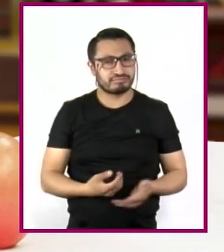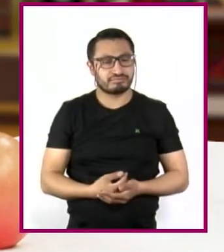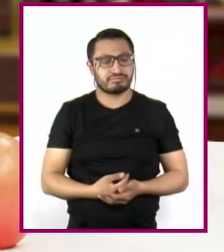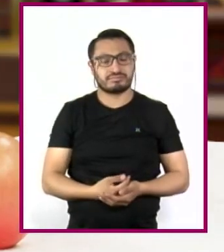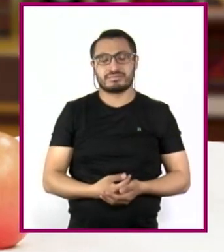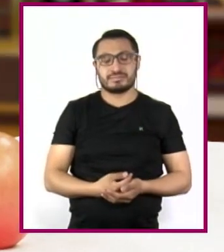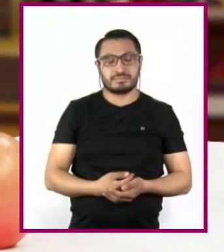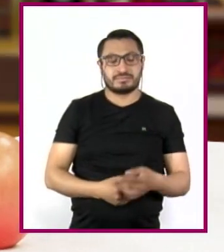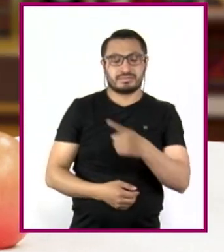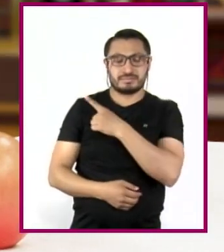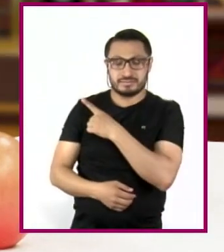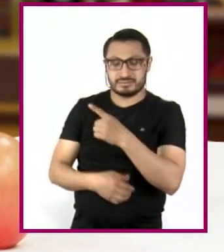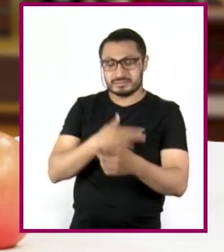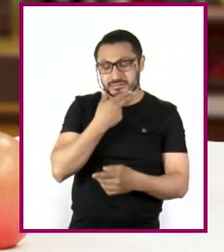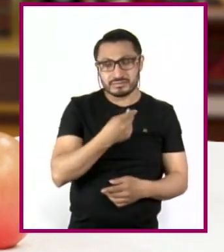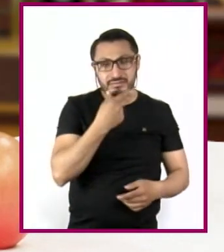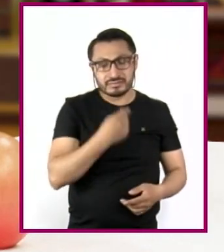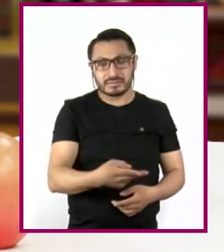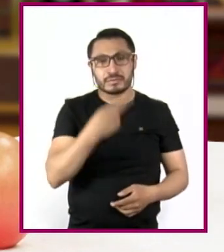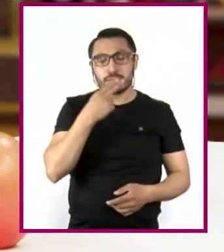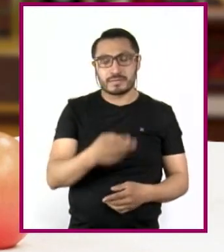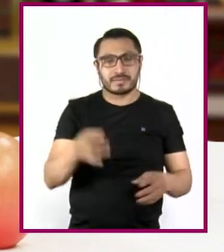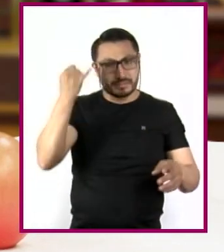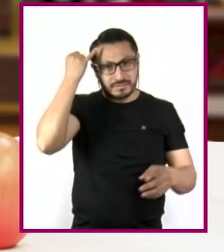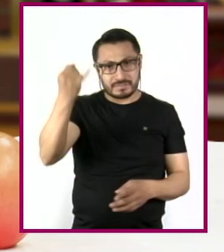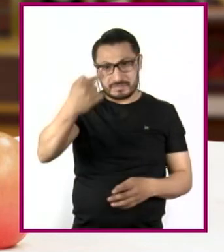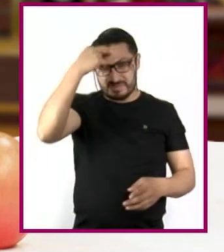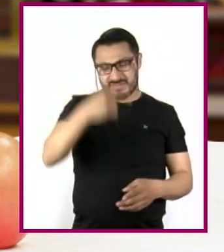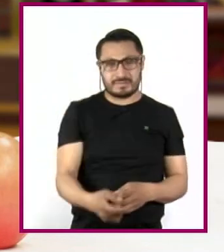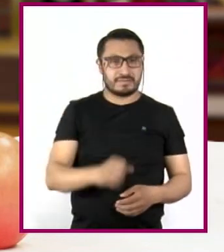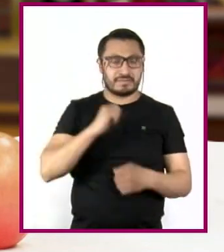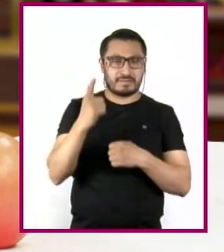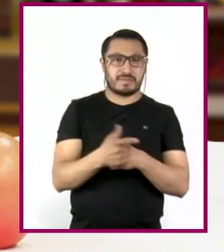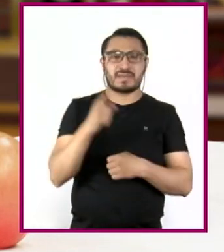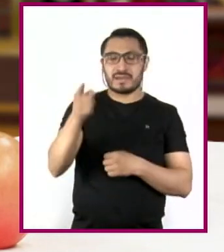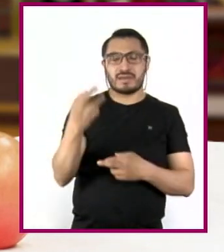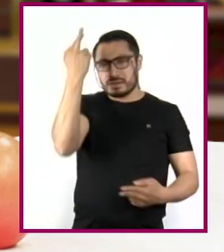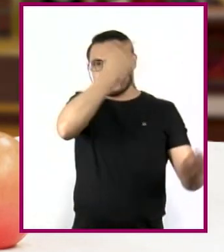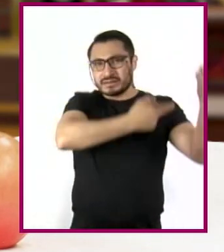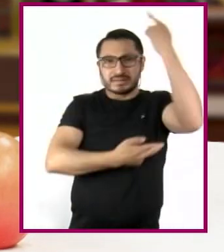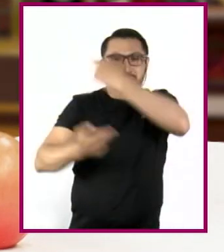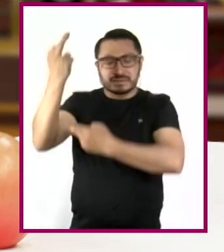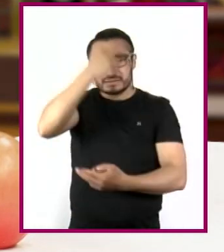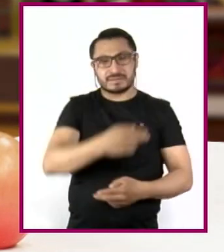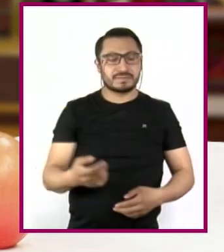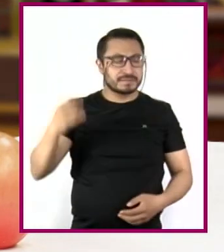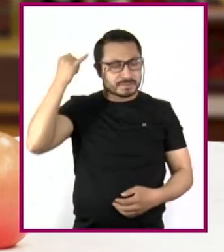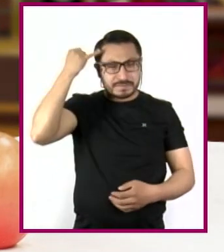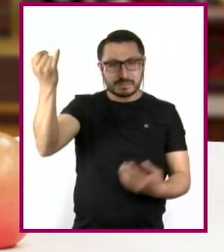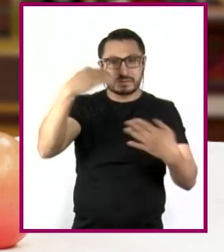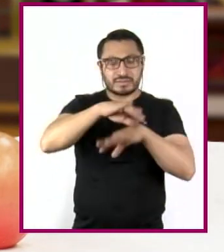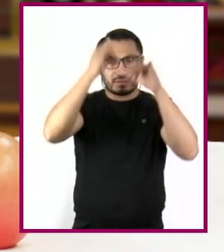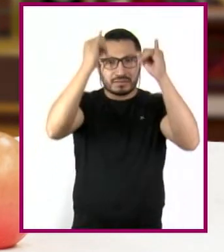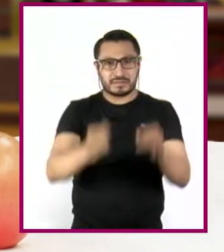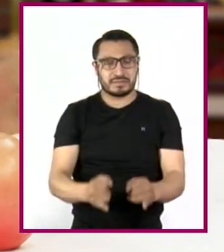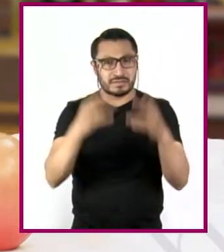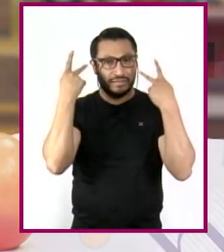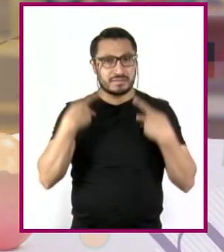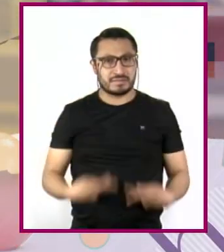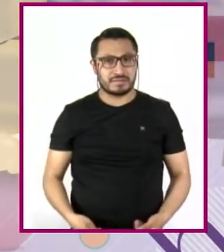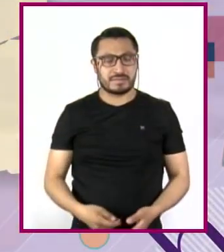Bernard Williams usa esto como una referencia para un caso que le permite evaluar nuestras intuiciones sobre la identidad personal.